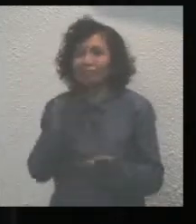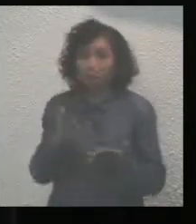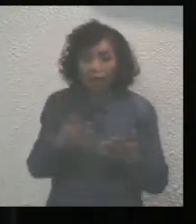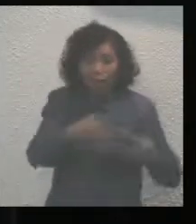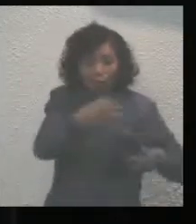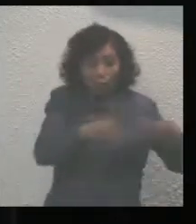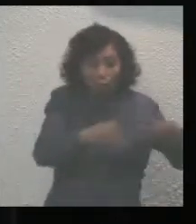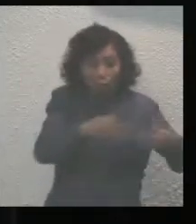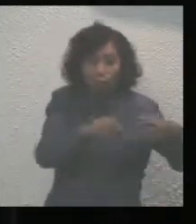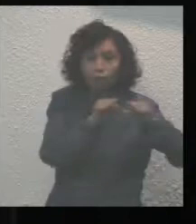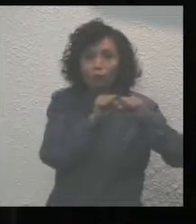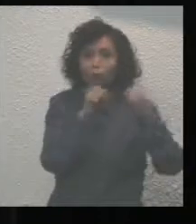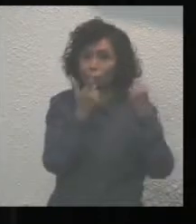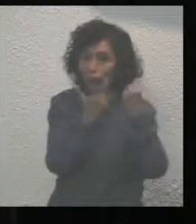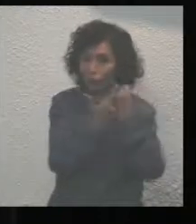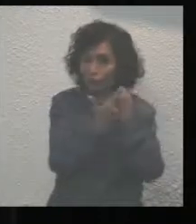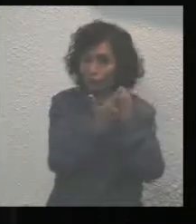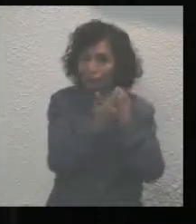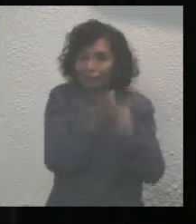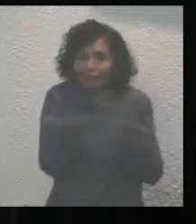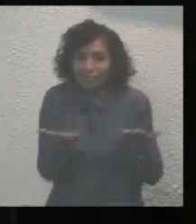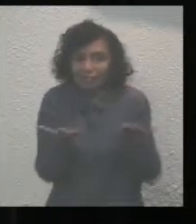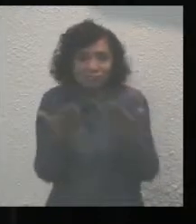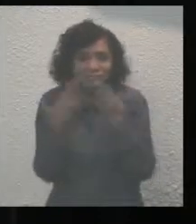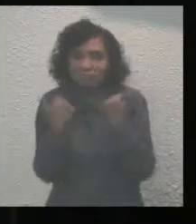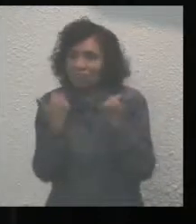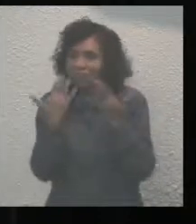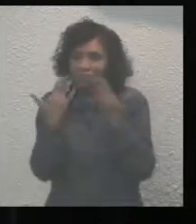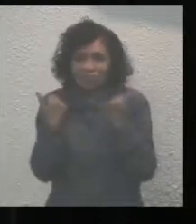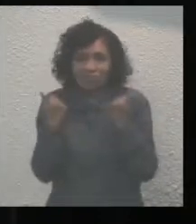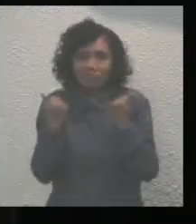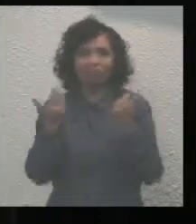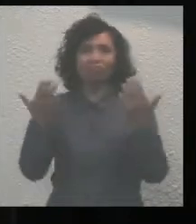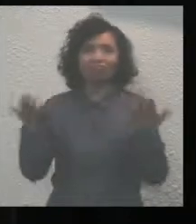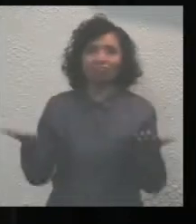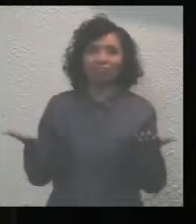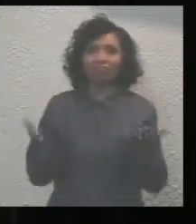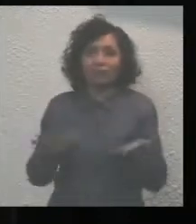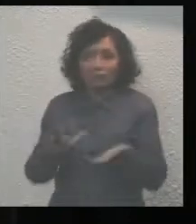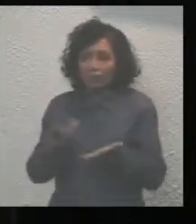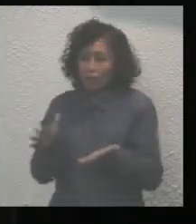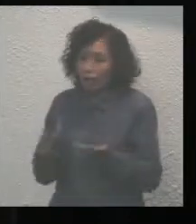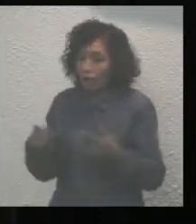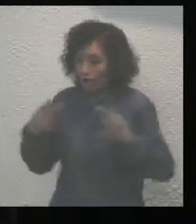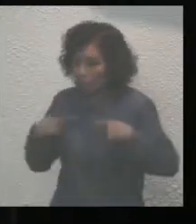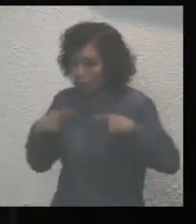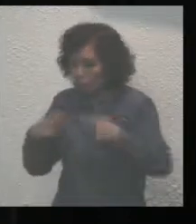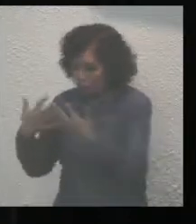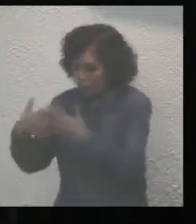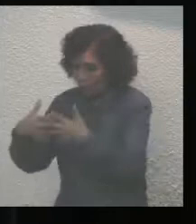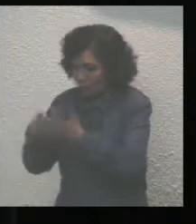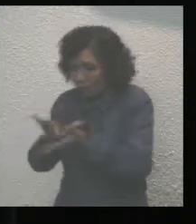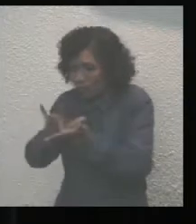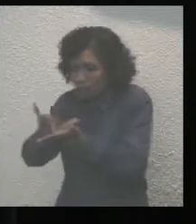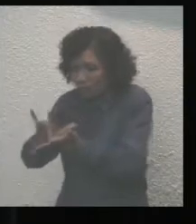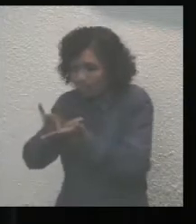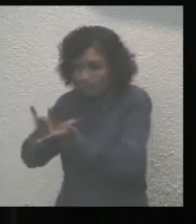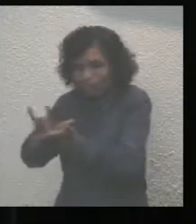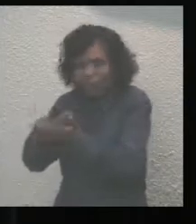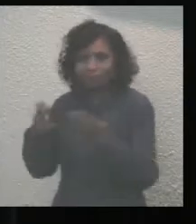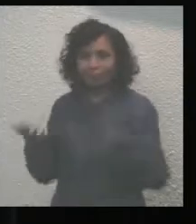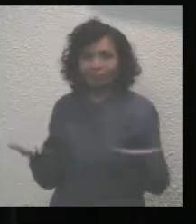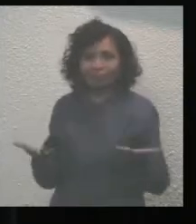justicia social, que no llegó. Tampoco se apoyó a los emprendedores. Este recinto